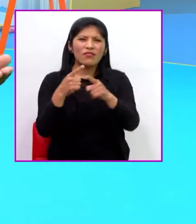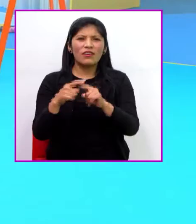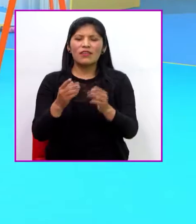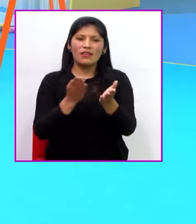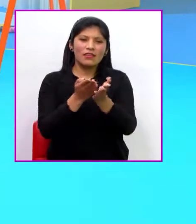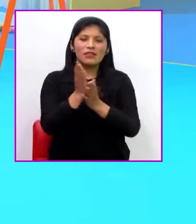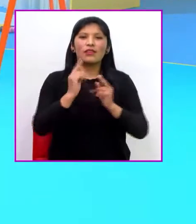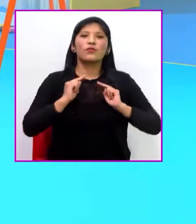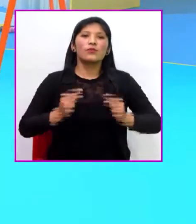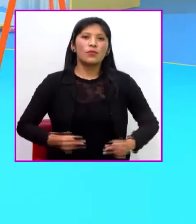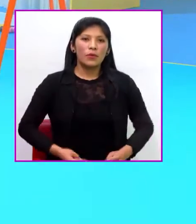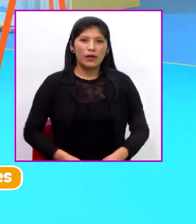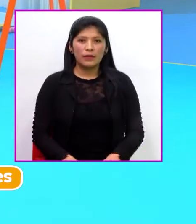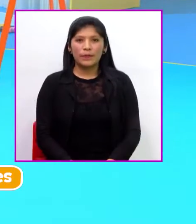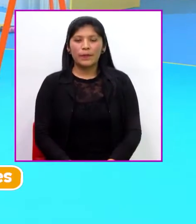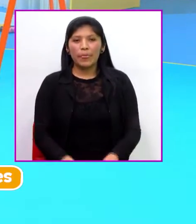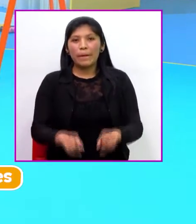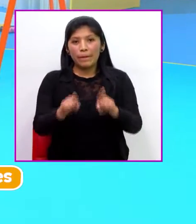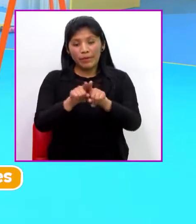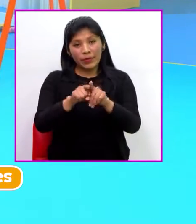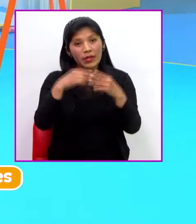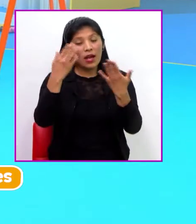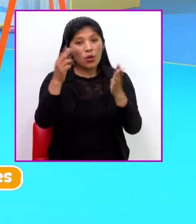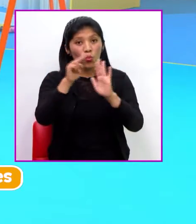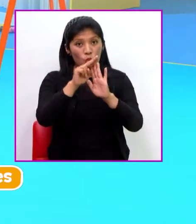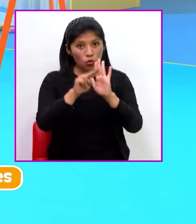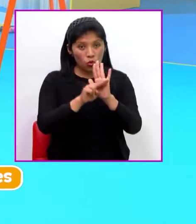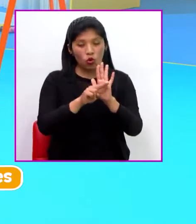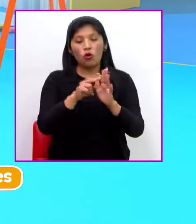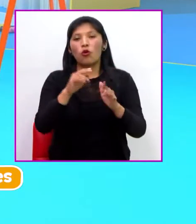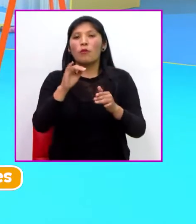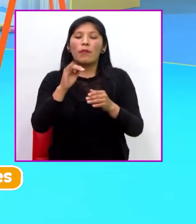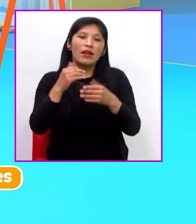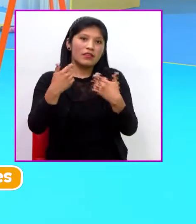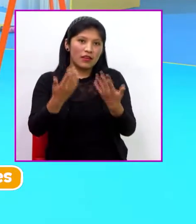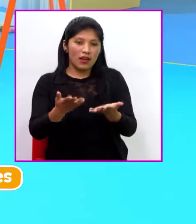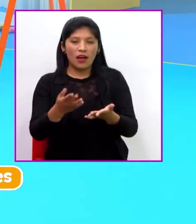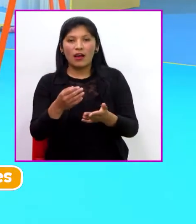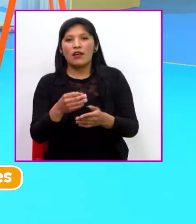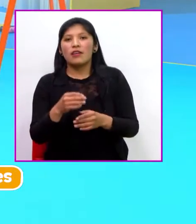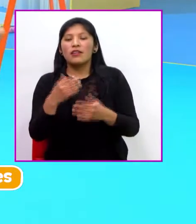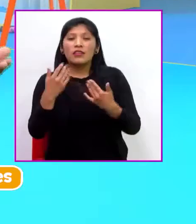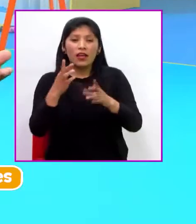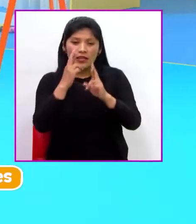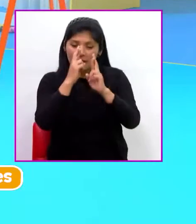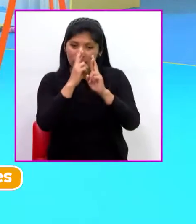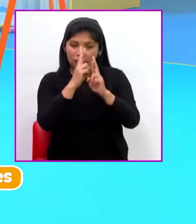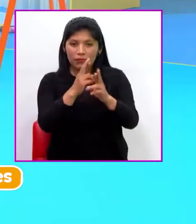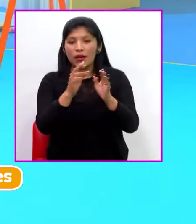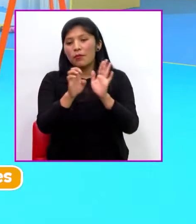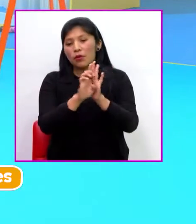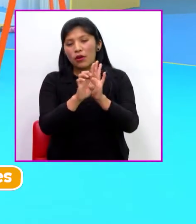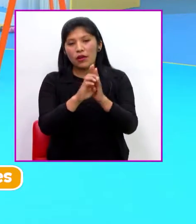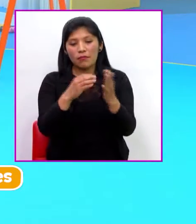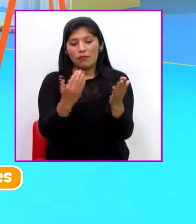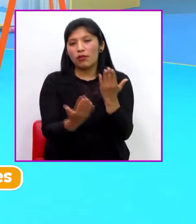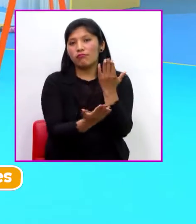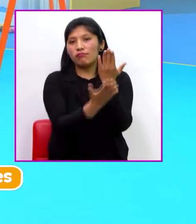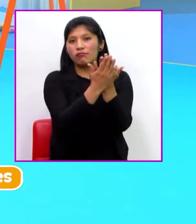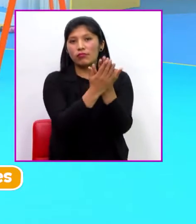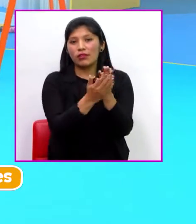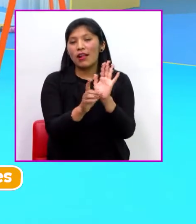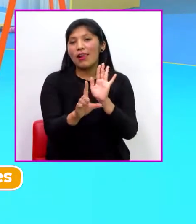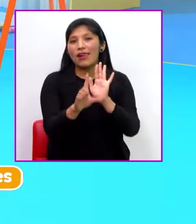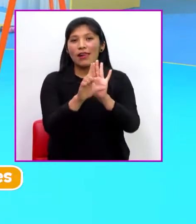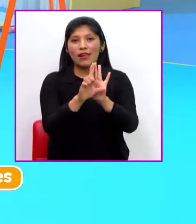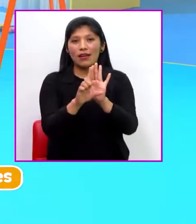humanos. Existe también una normativa jurídica, es decir, que existe el respaldo legal de los derechos